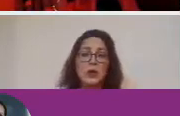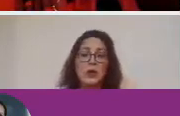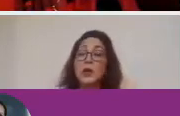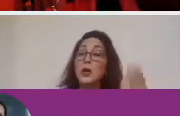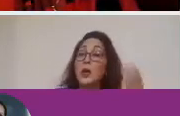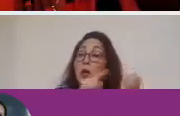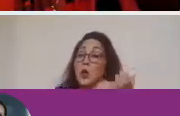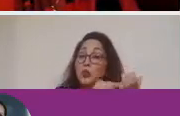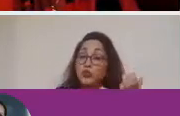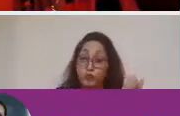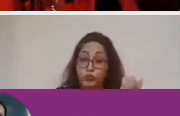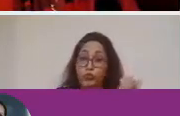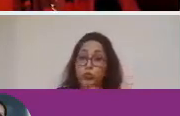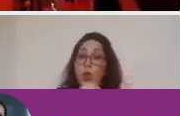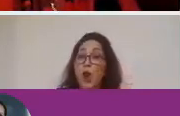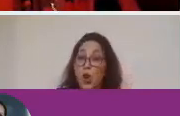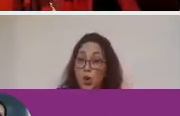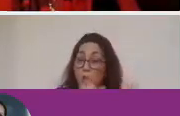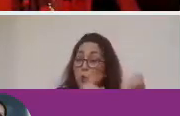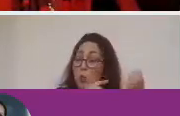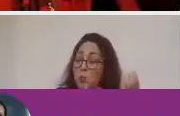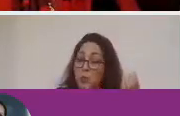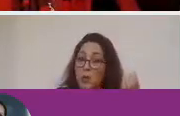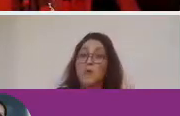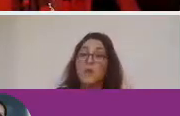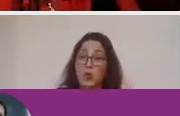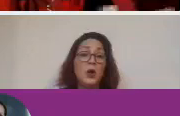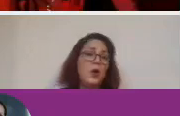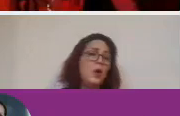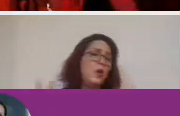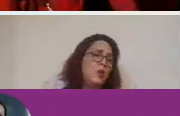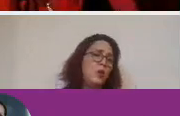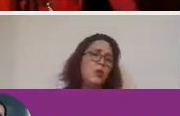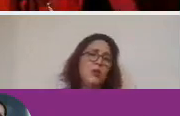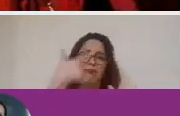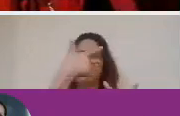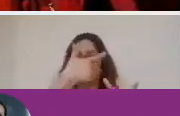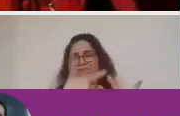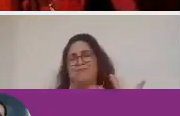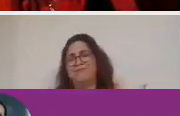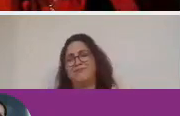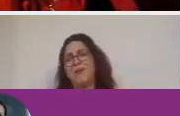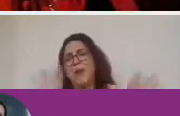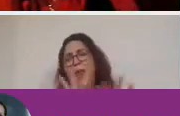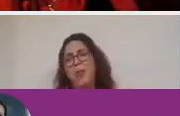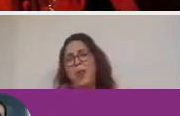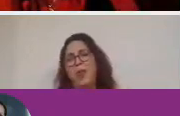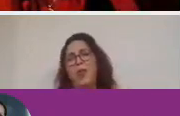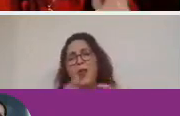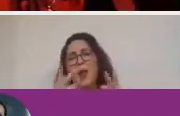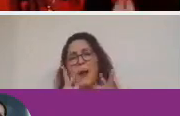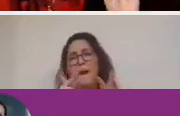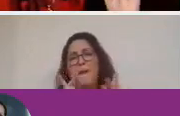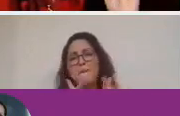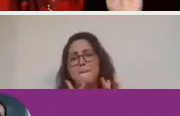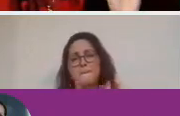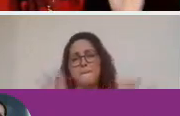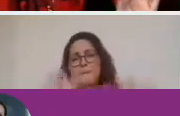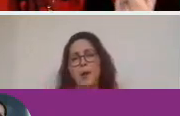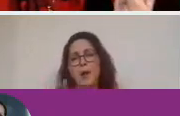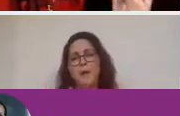pues también la psicología social de la comida, ¿no? Desde estrategia de marketing y publicidad, bueno, pues creo que